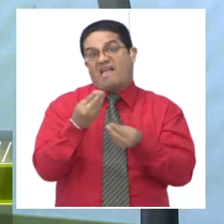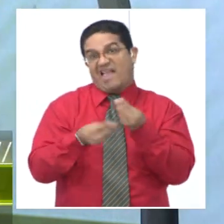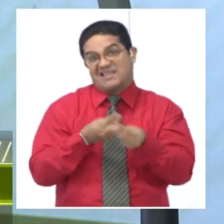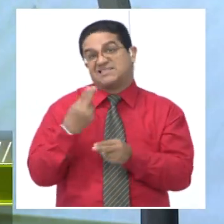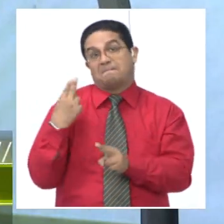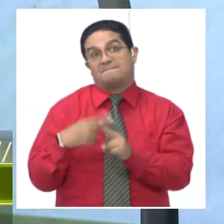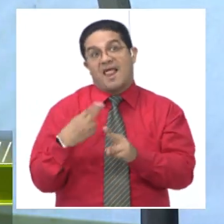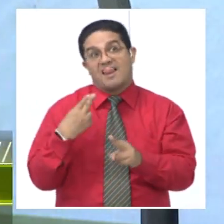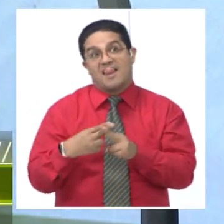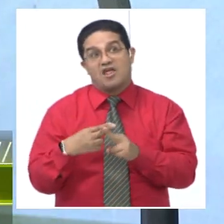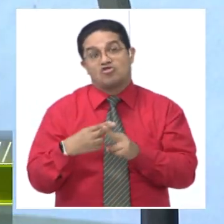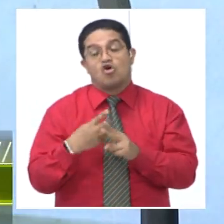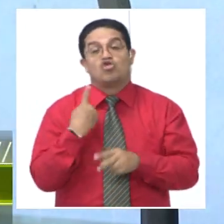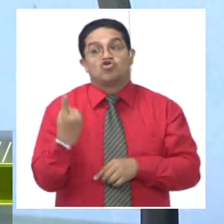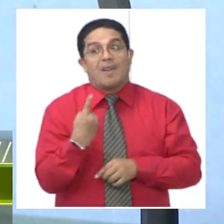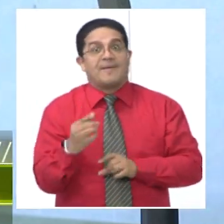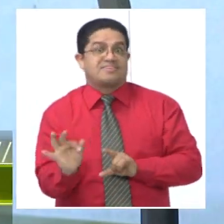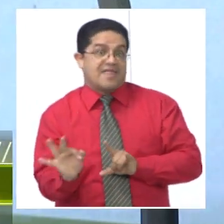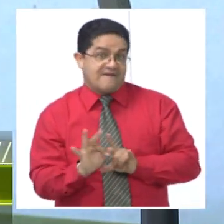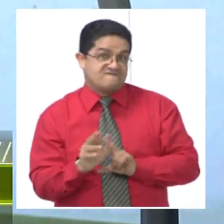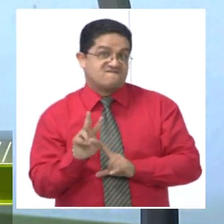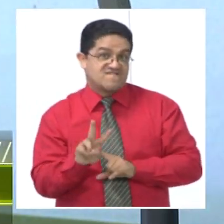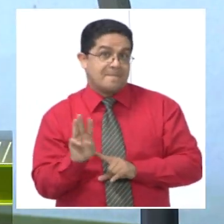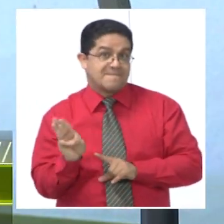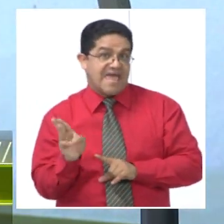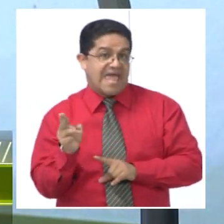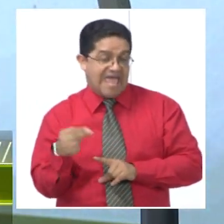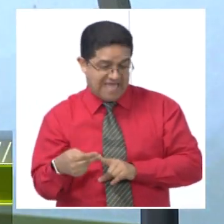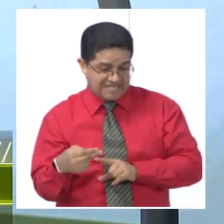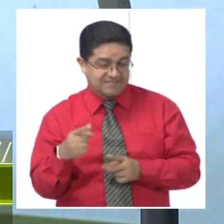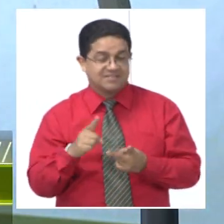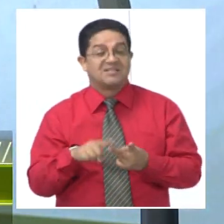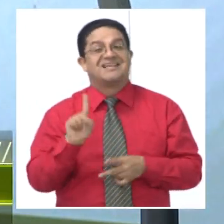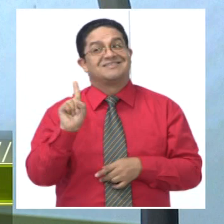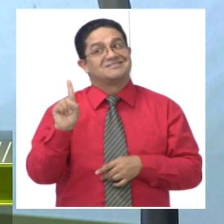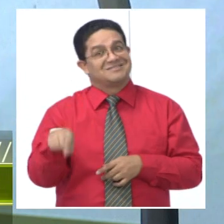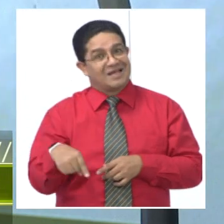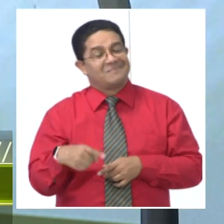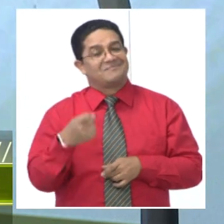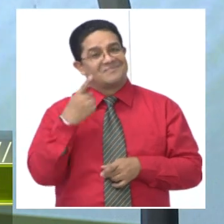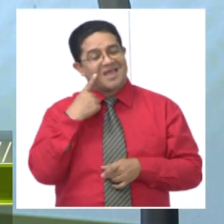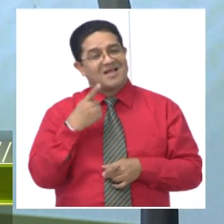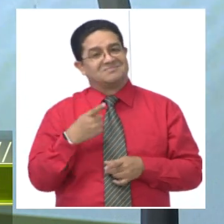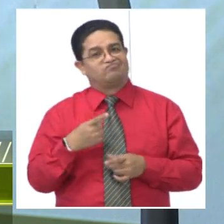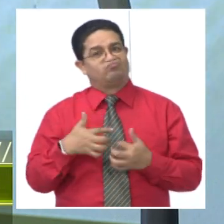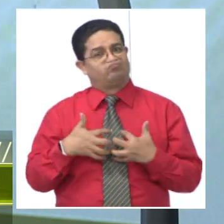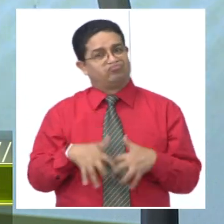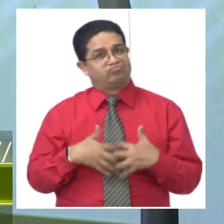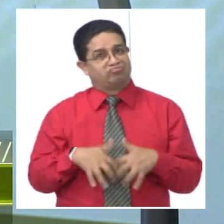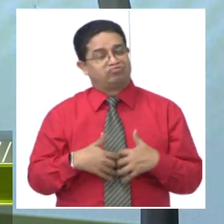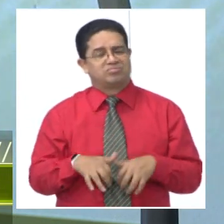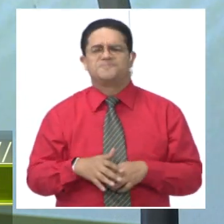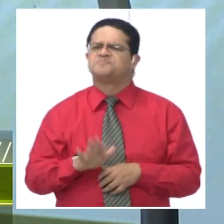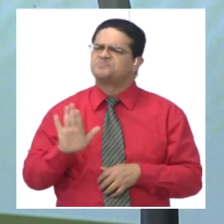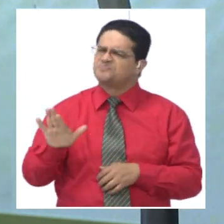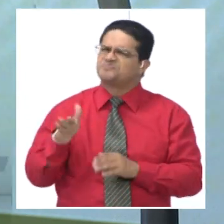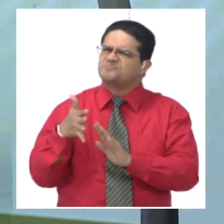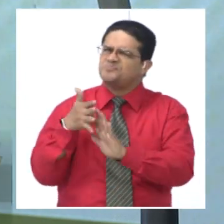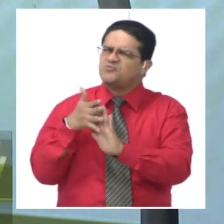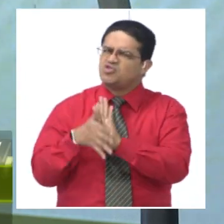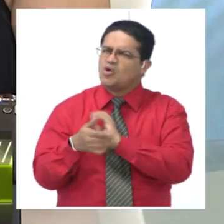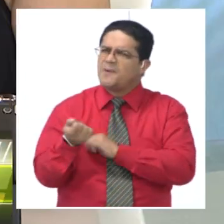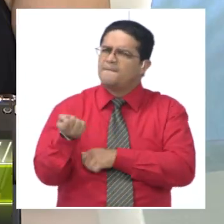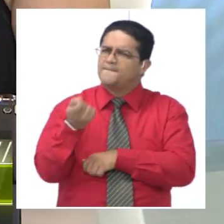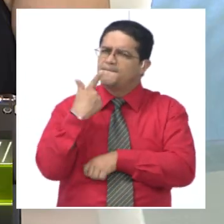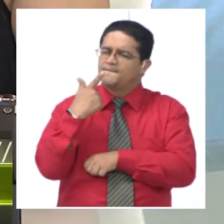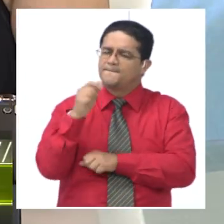no solo de la infección por VPH, sino es de la persistencia de la infección y esa progresión a una lesión asociada. Hablando sobre los anticonceptivos orales,